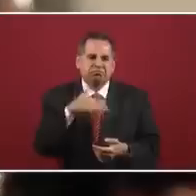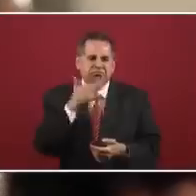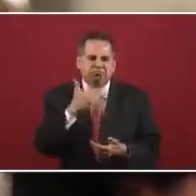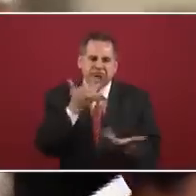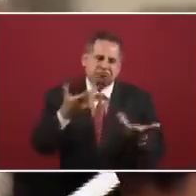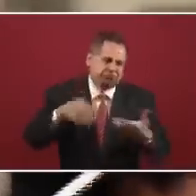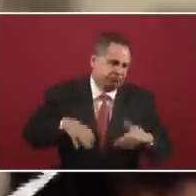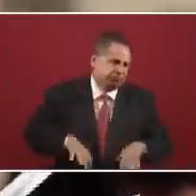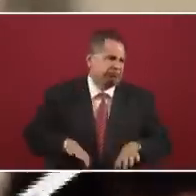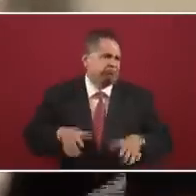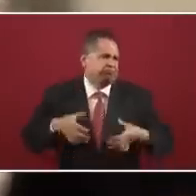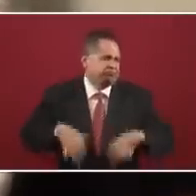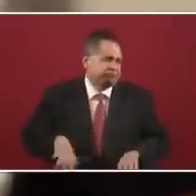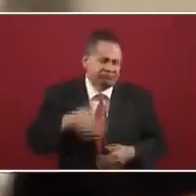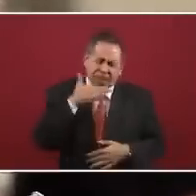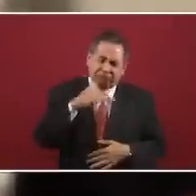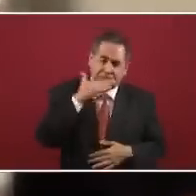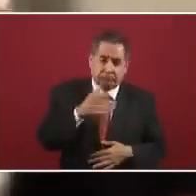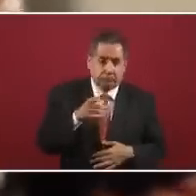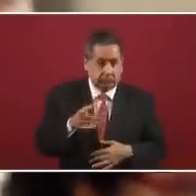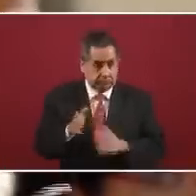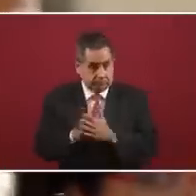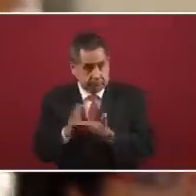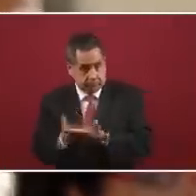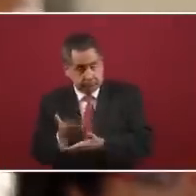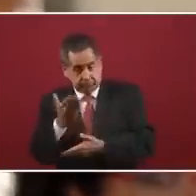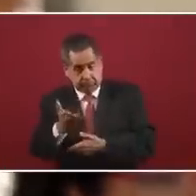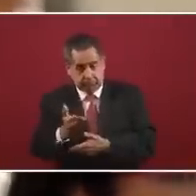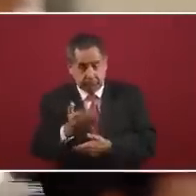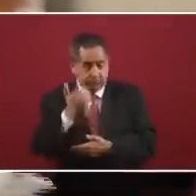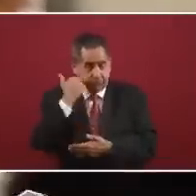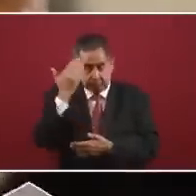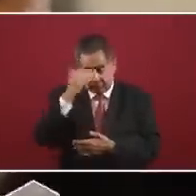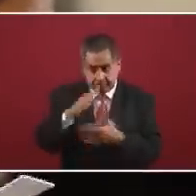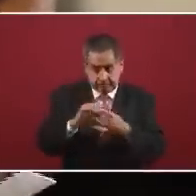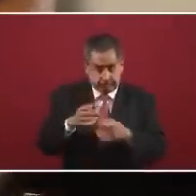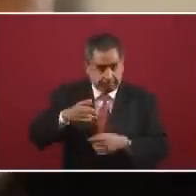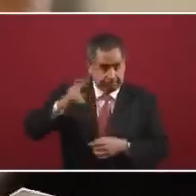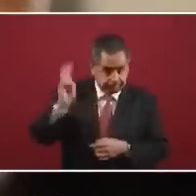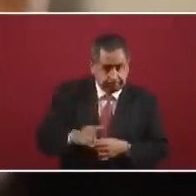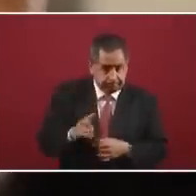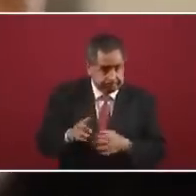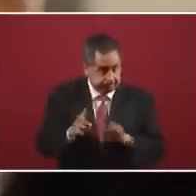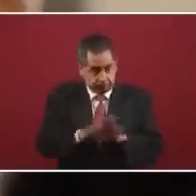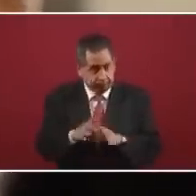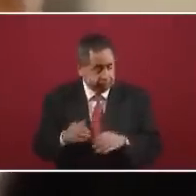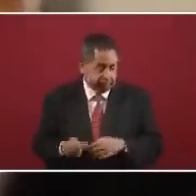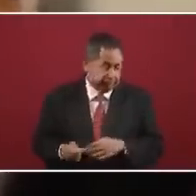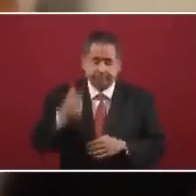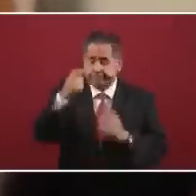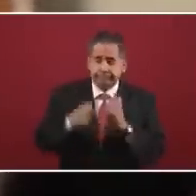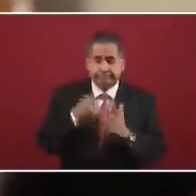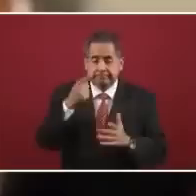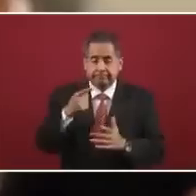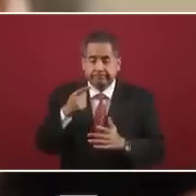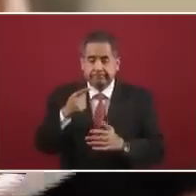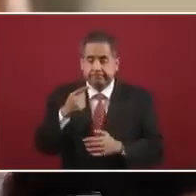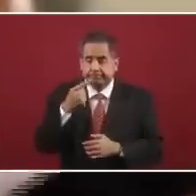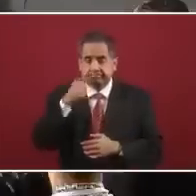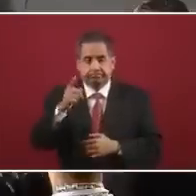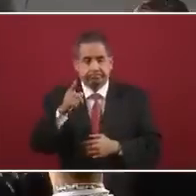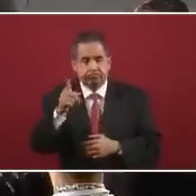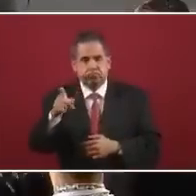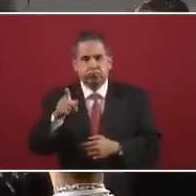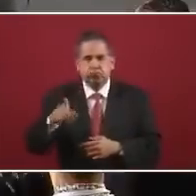ilícito ese sería que quisiera saber si es verdad y sería el primer golpe de